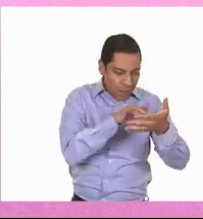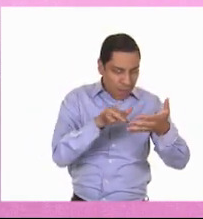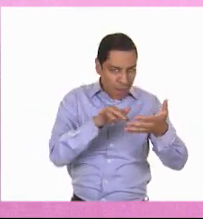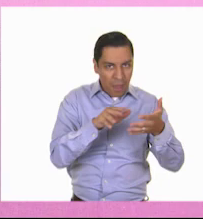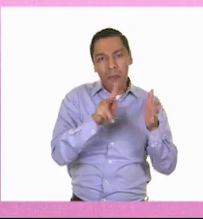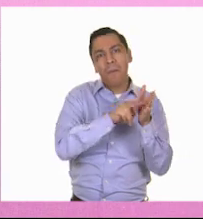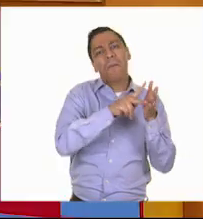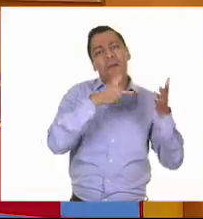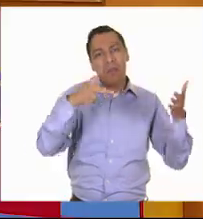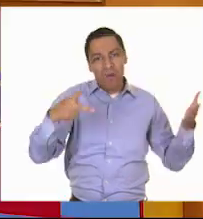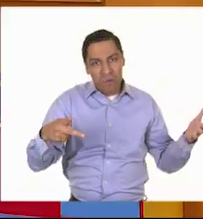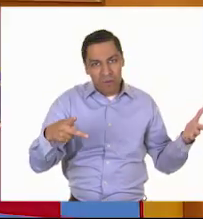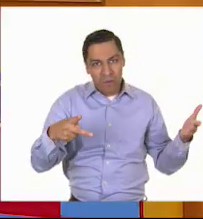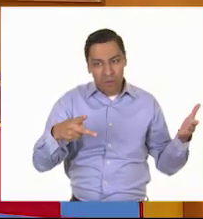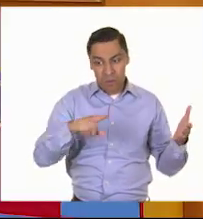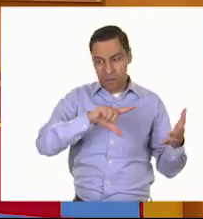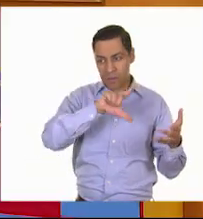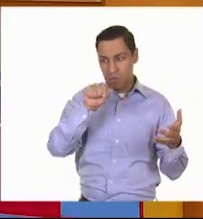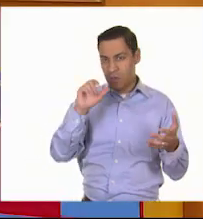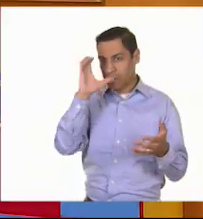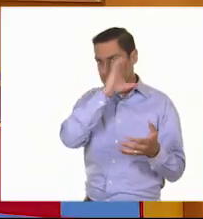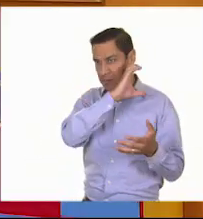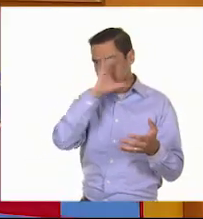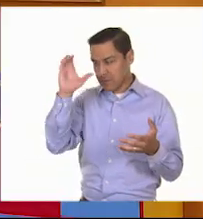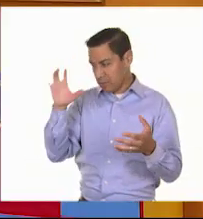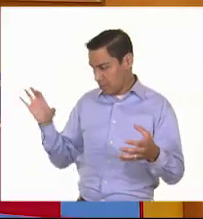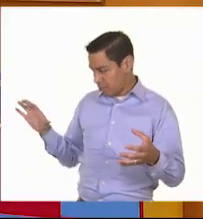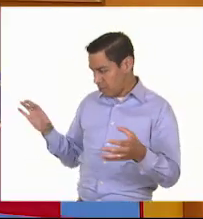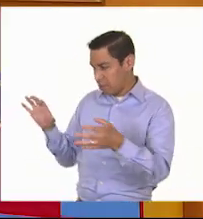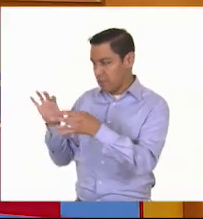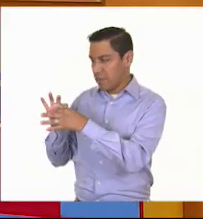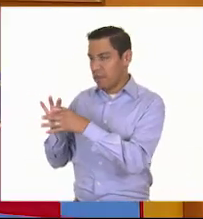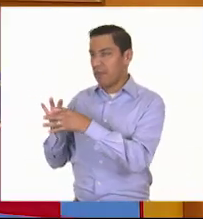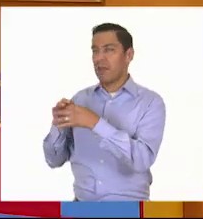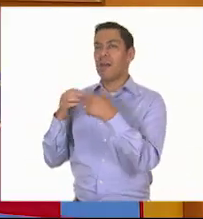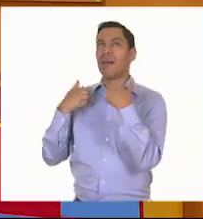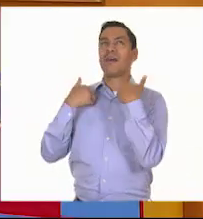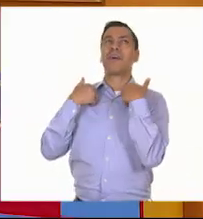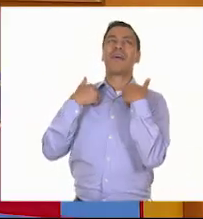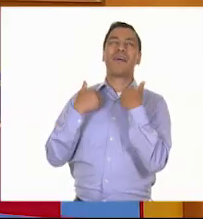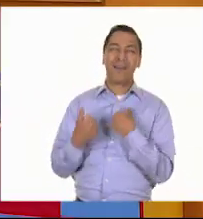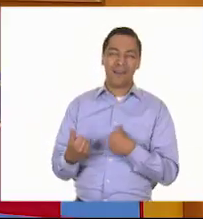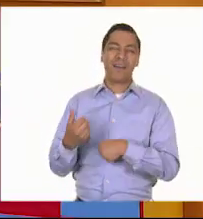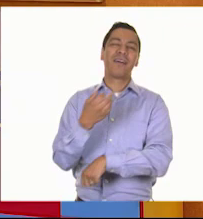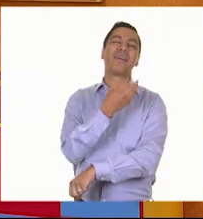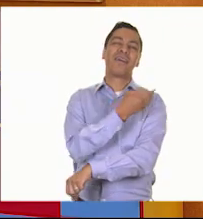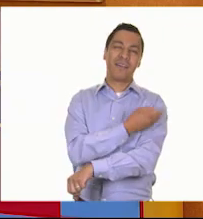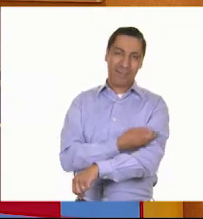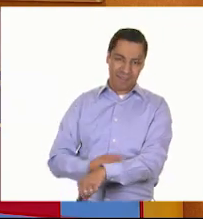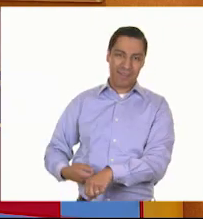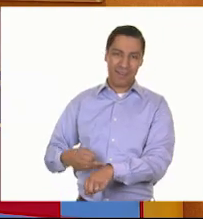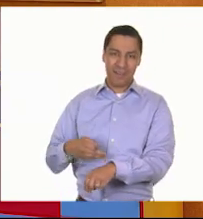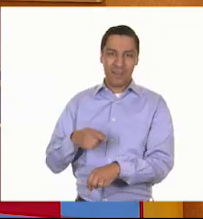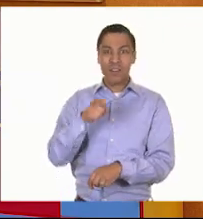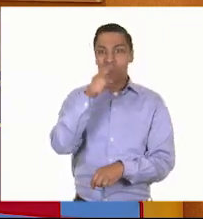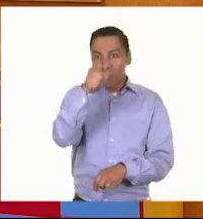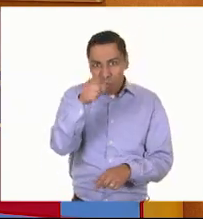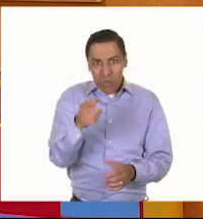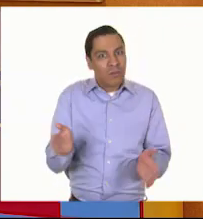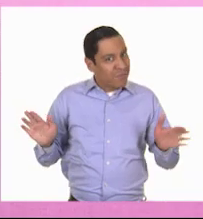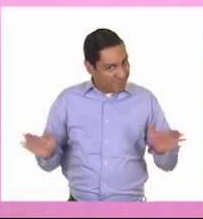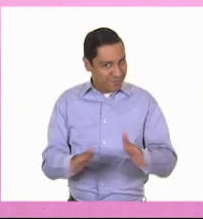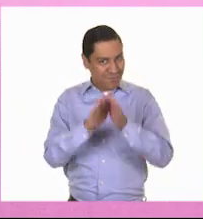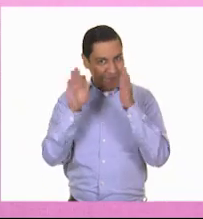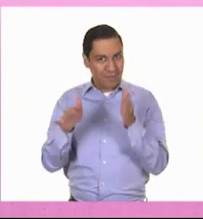completa. Así es, Mariana. Es muy interesante leer notas informativas para estar al tanto de lo que pasa a todo nuestro alrededor. Ah,